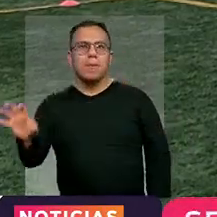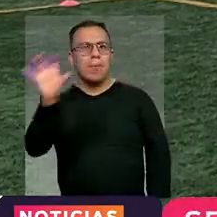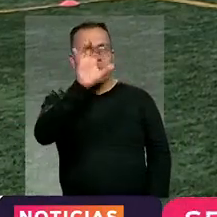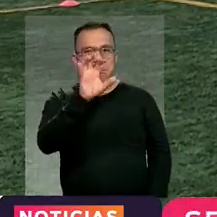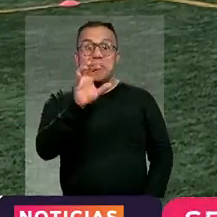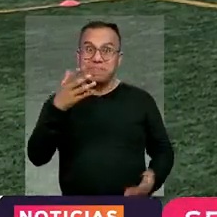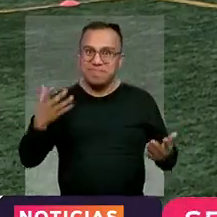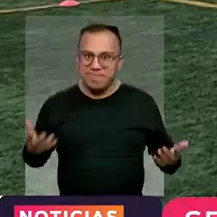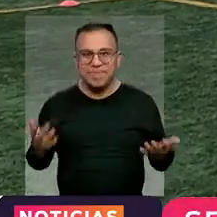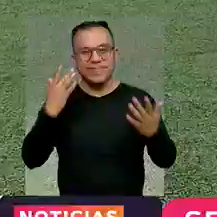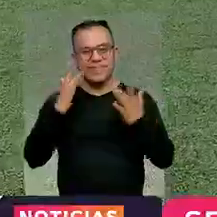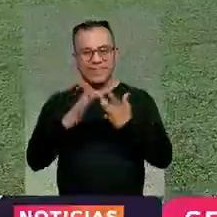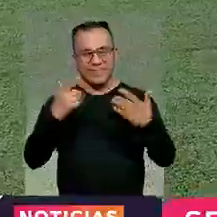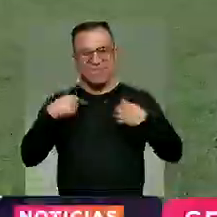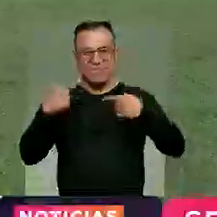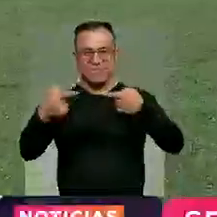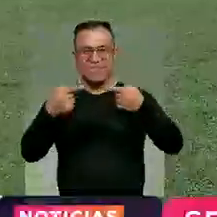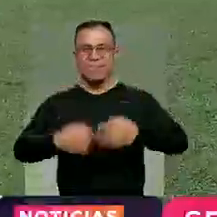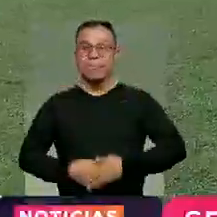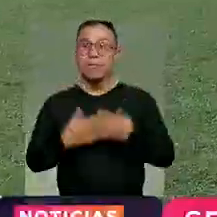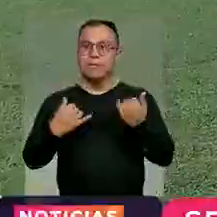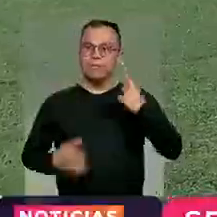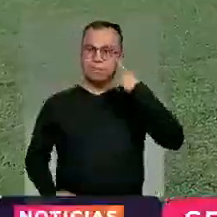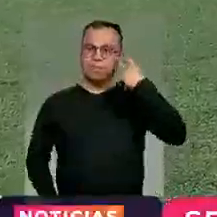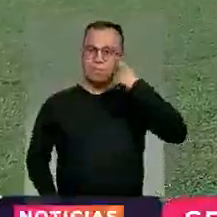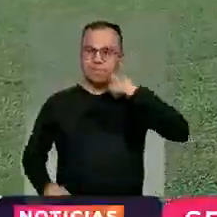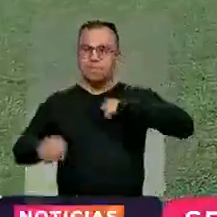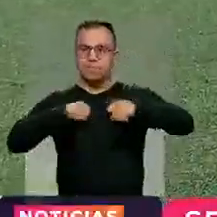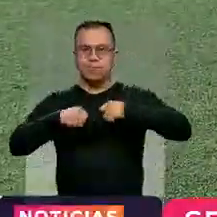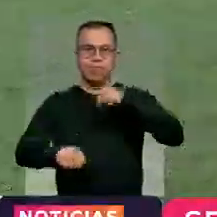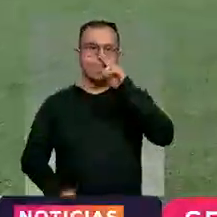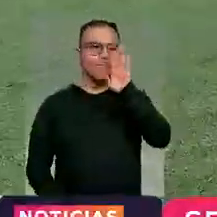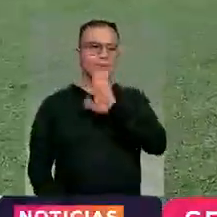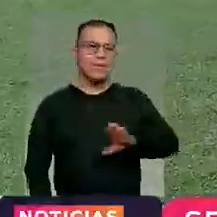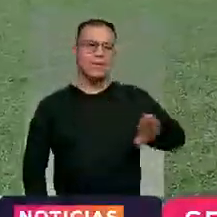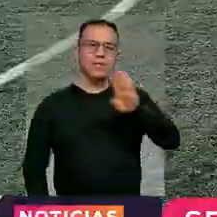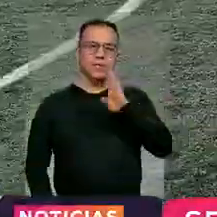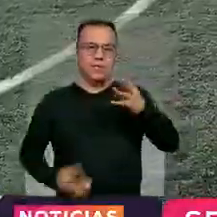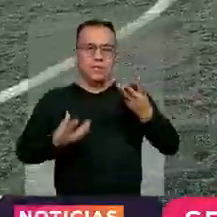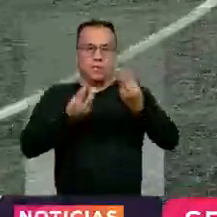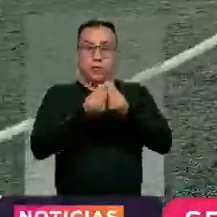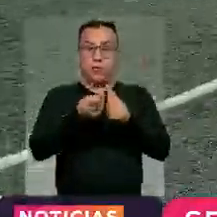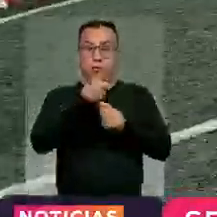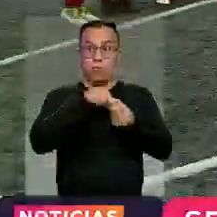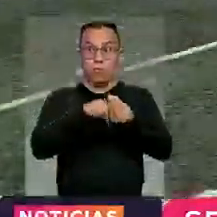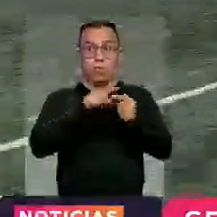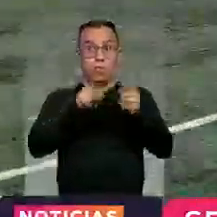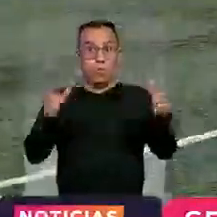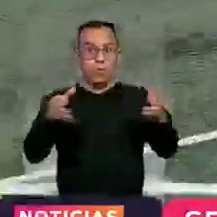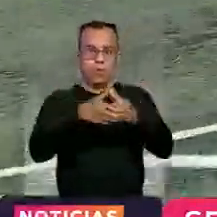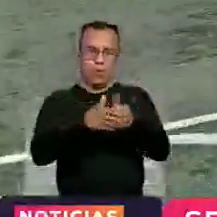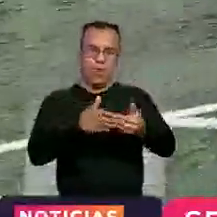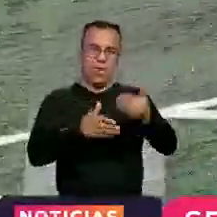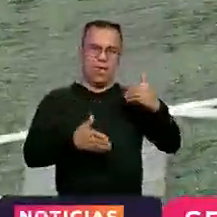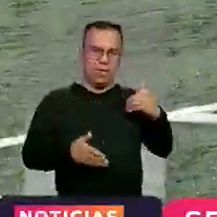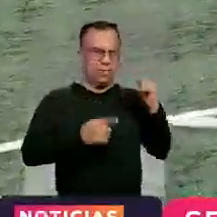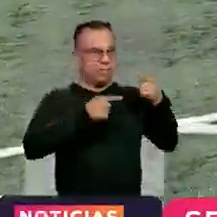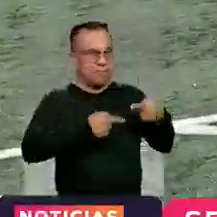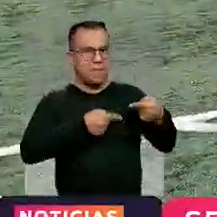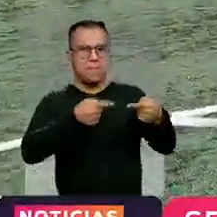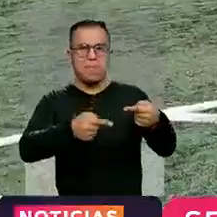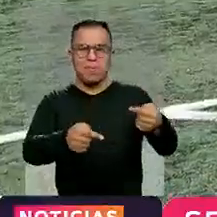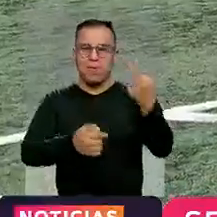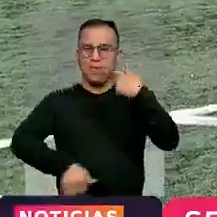vuelva un trabajo. Un buen desafío para las campeonas nacionales de la categoría, quienes en Asunción y Luque se enfrentarán